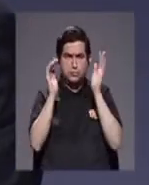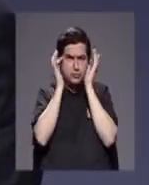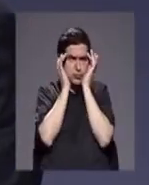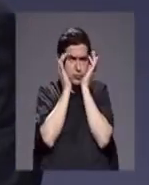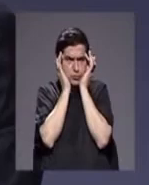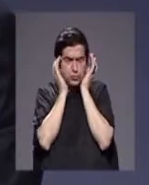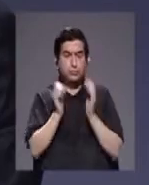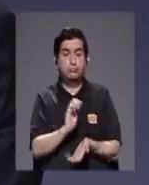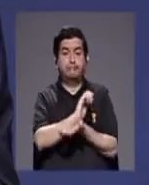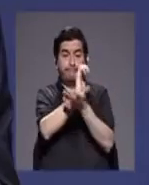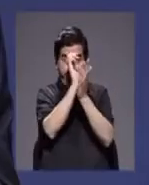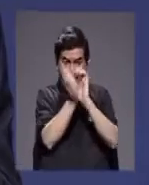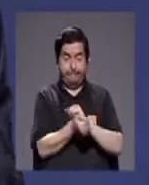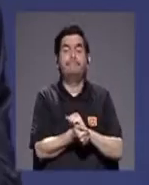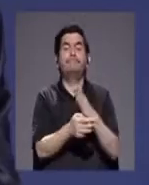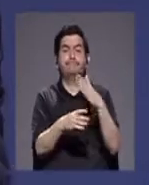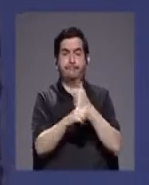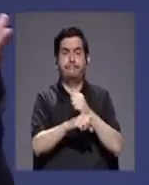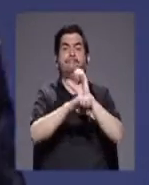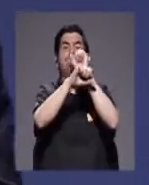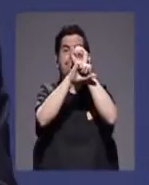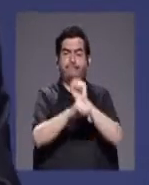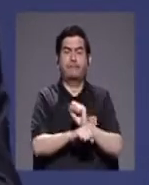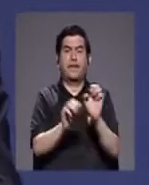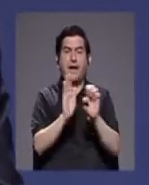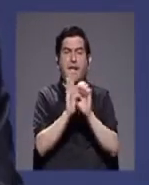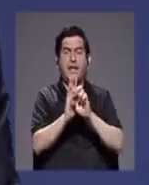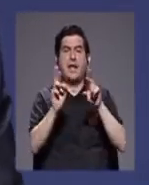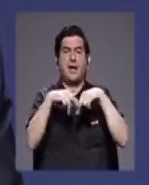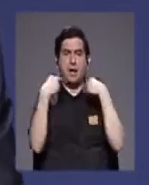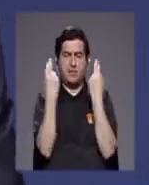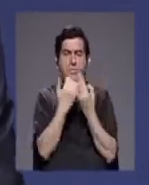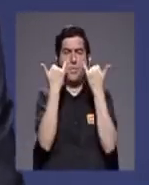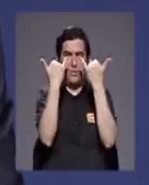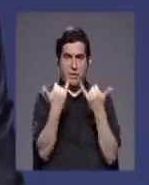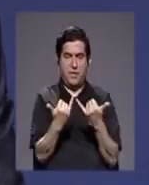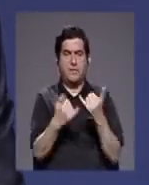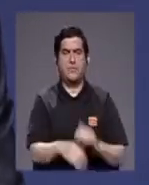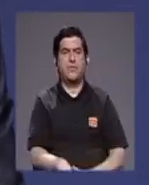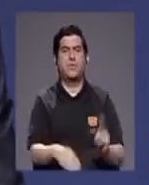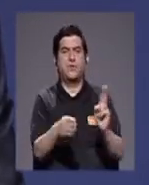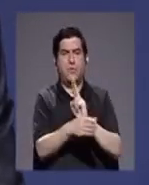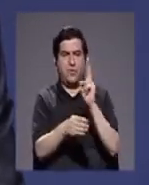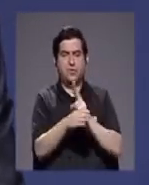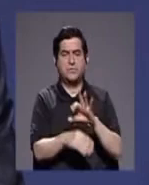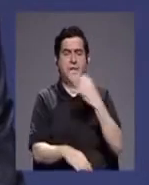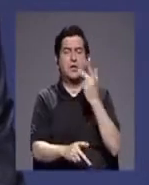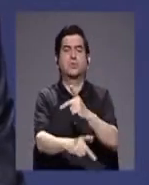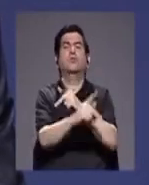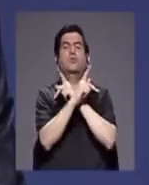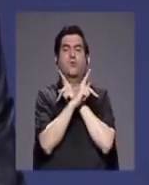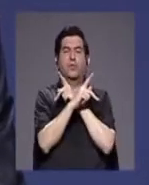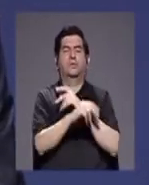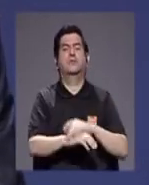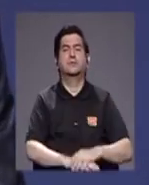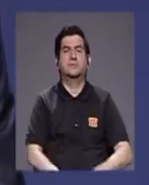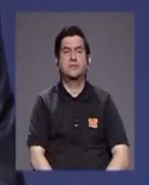y hemos hecho cambios en los hábitos. Por ejemplo, esta reunión que estamos utilizando medidas de protección.